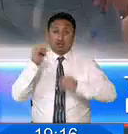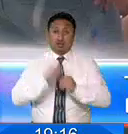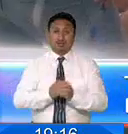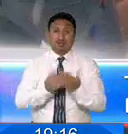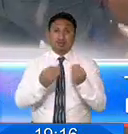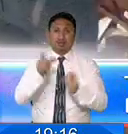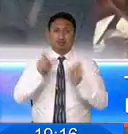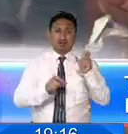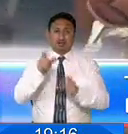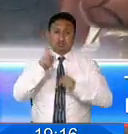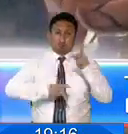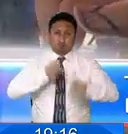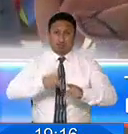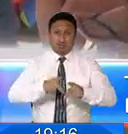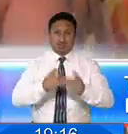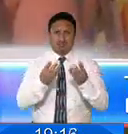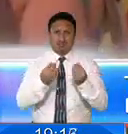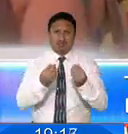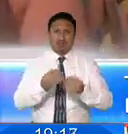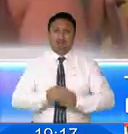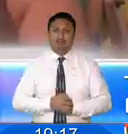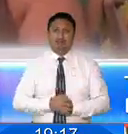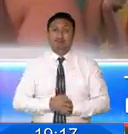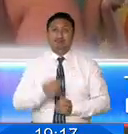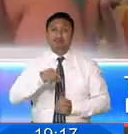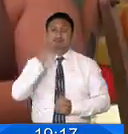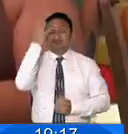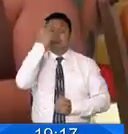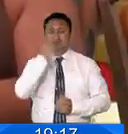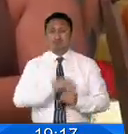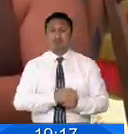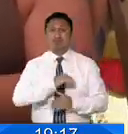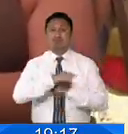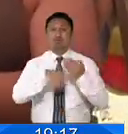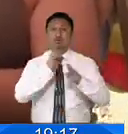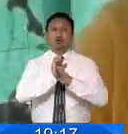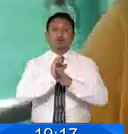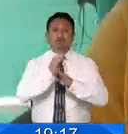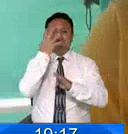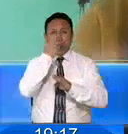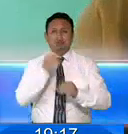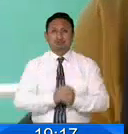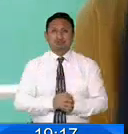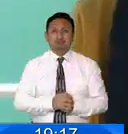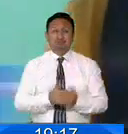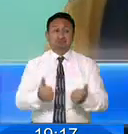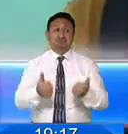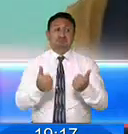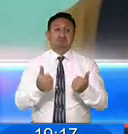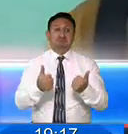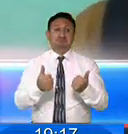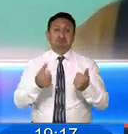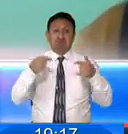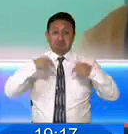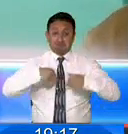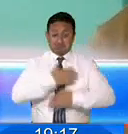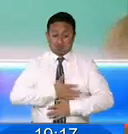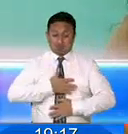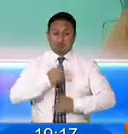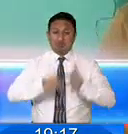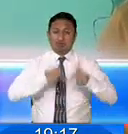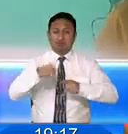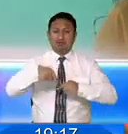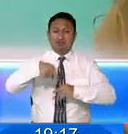fue mayoritaria. Hermosa, como siempre. Todo el Ecuador siempre es bello. Magnífico. No hay nada que, como disfrutar de las playas aquí del